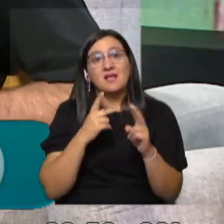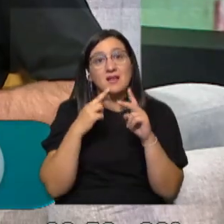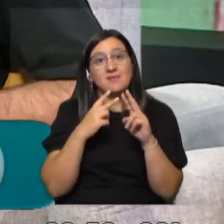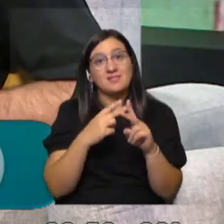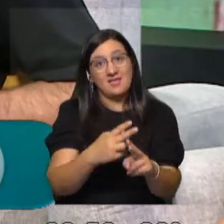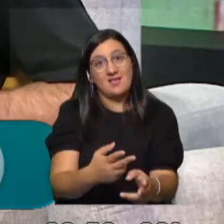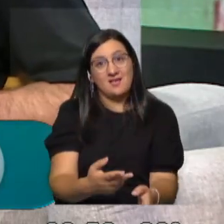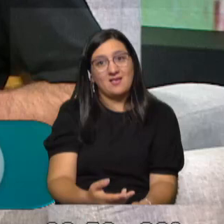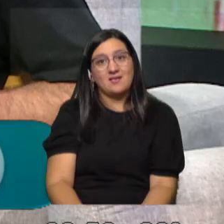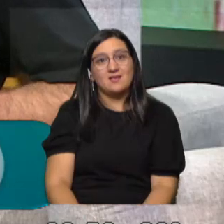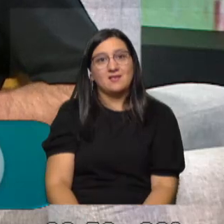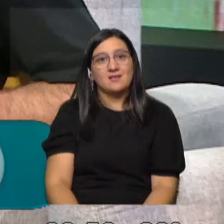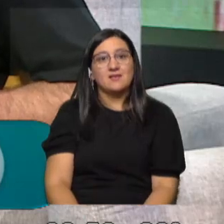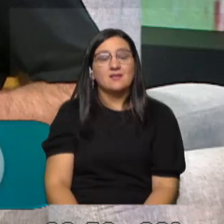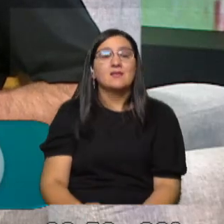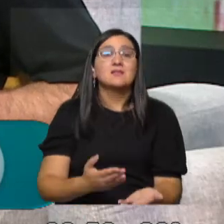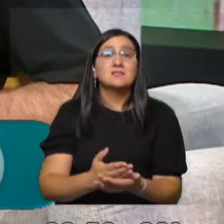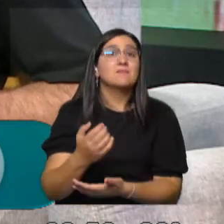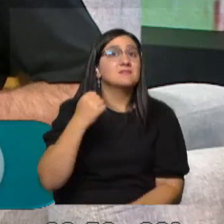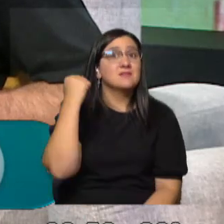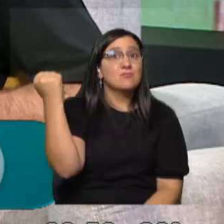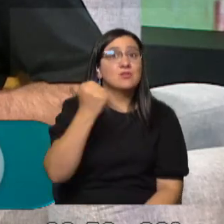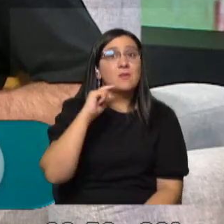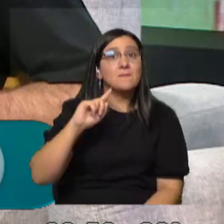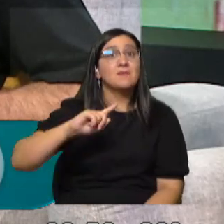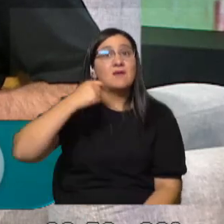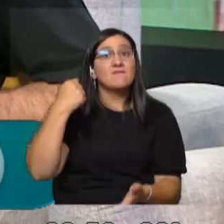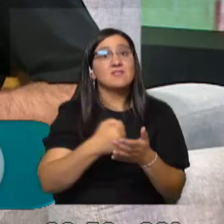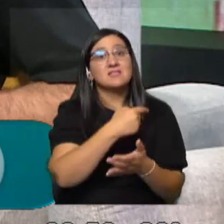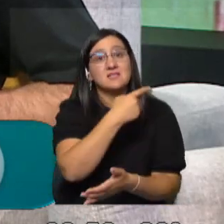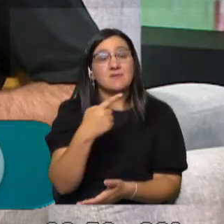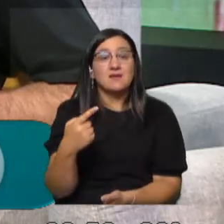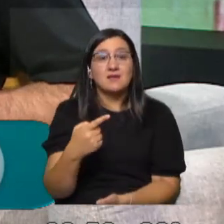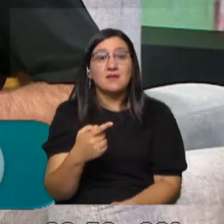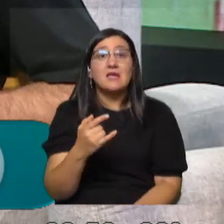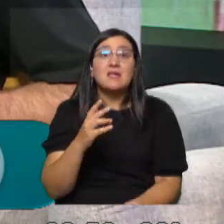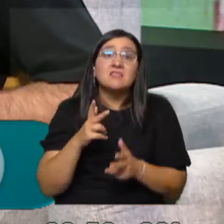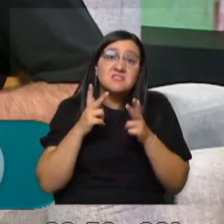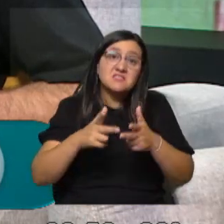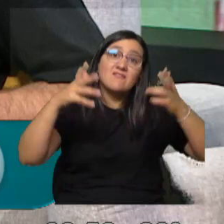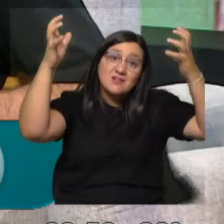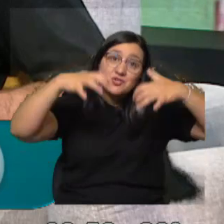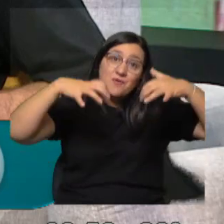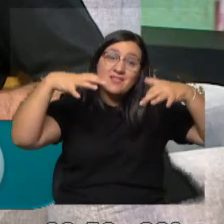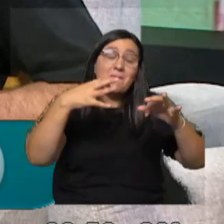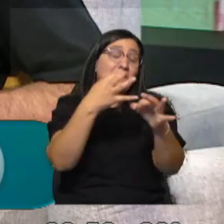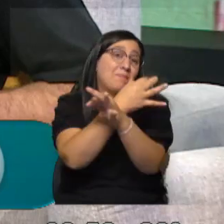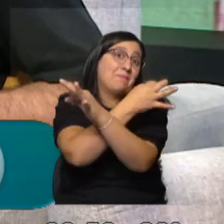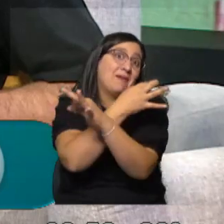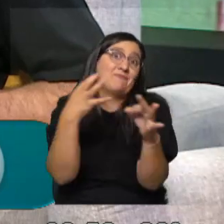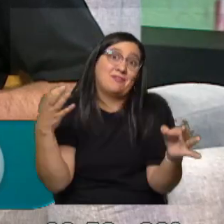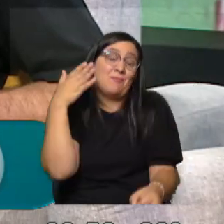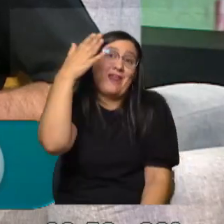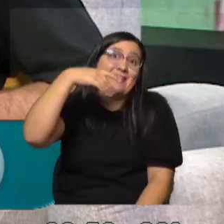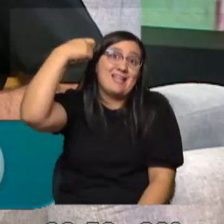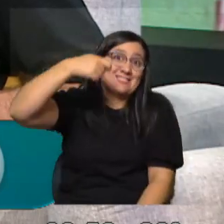cartel. Sí, para que la mantengan. Entonces es muy importante el primer fin de semana. Bien. Dicen que va a ser un fin de semana de lluvia, entonces quizás está bueno es